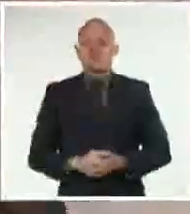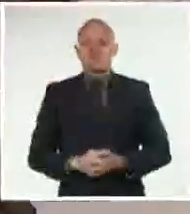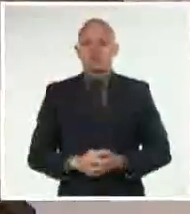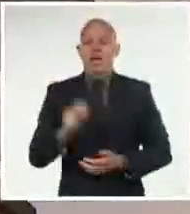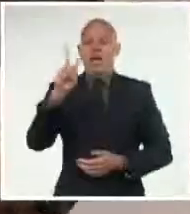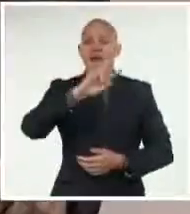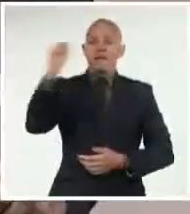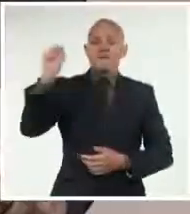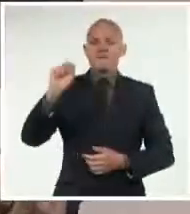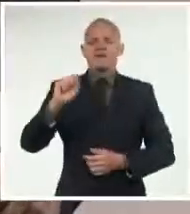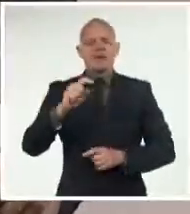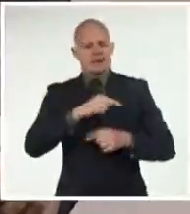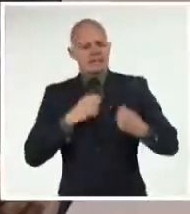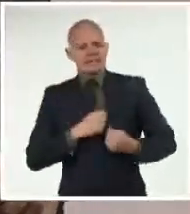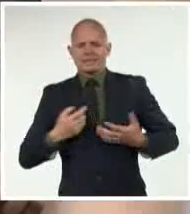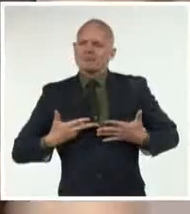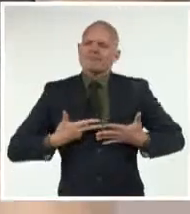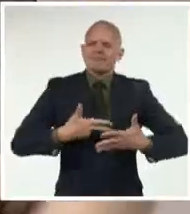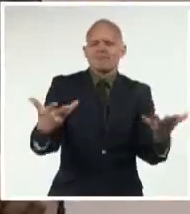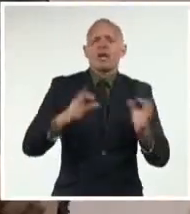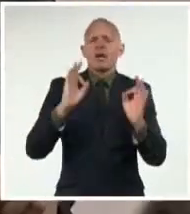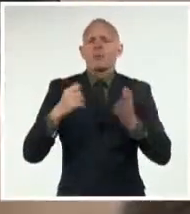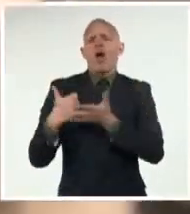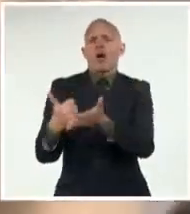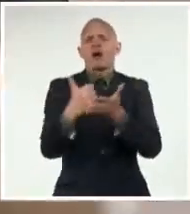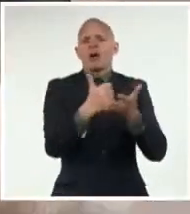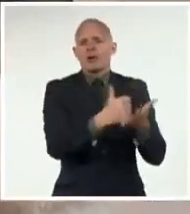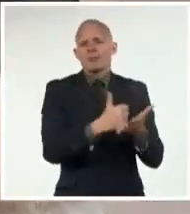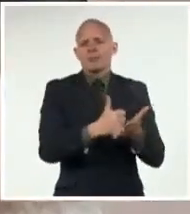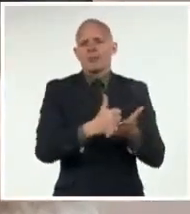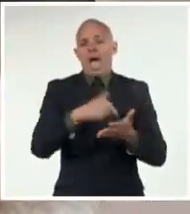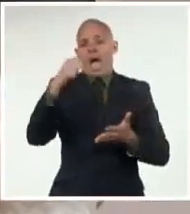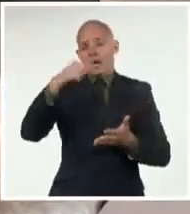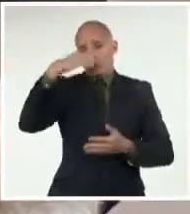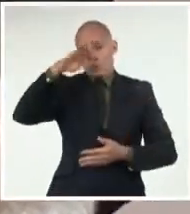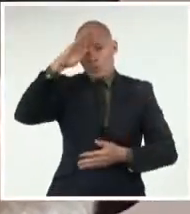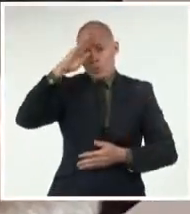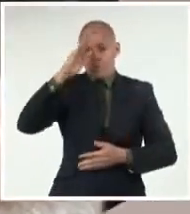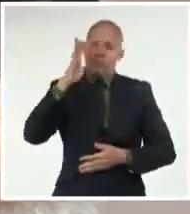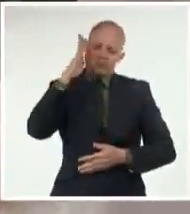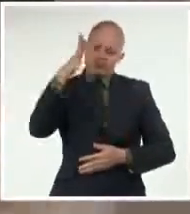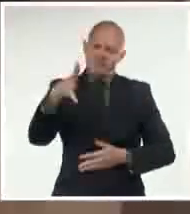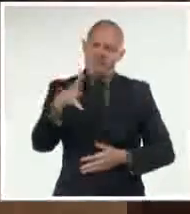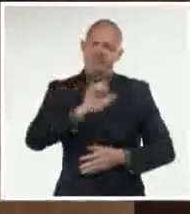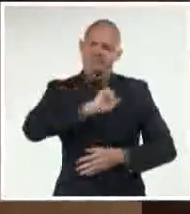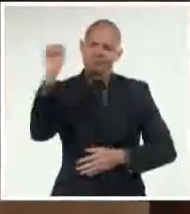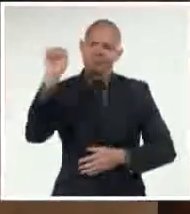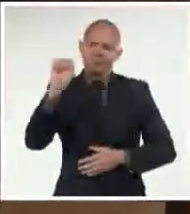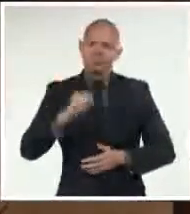¡Viva el internacionalismo proletario! ¡Viva! ¡Patria o muerte! ¡Venceremos!